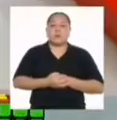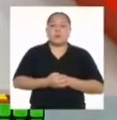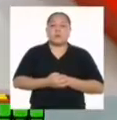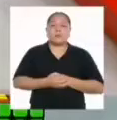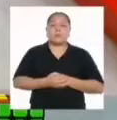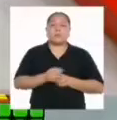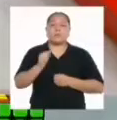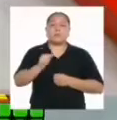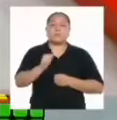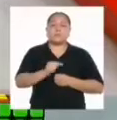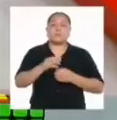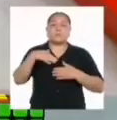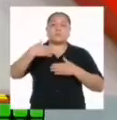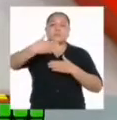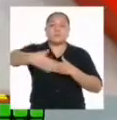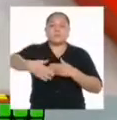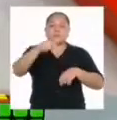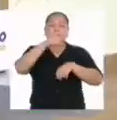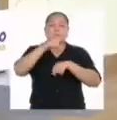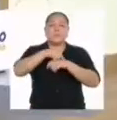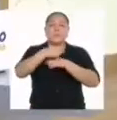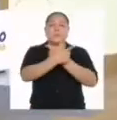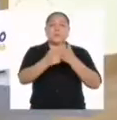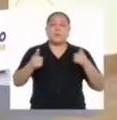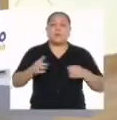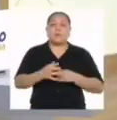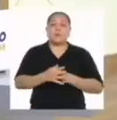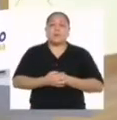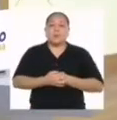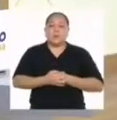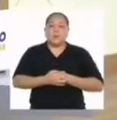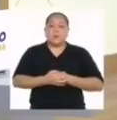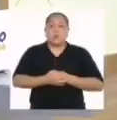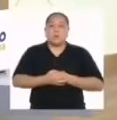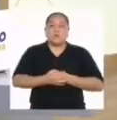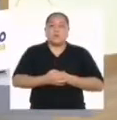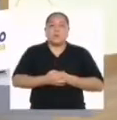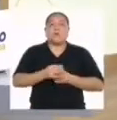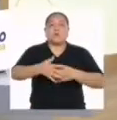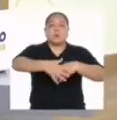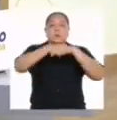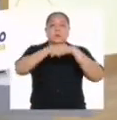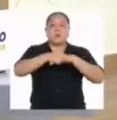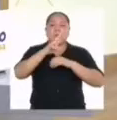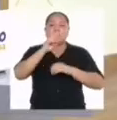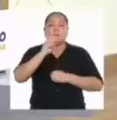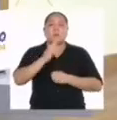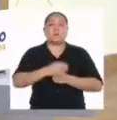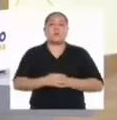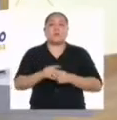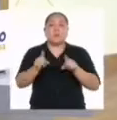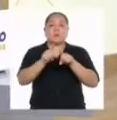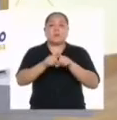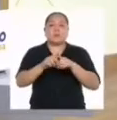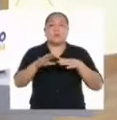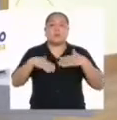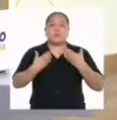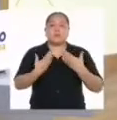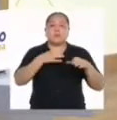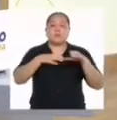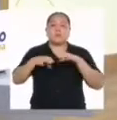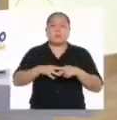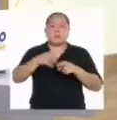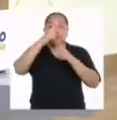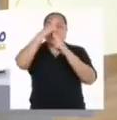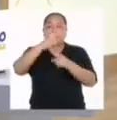Un pasatiempo, una actividad de tiempo libre. ¡Así es! ¡Te felicito, Rebot! Además, la puedes realizar respetando